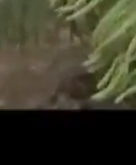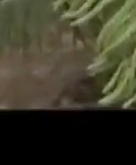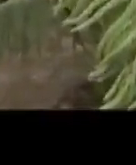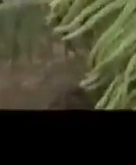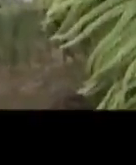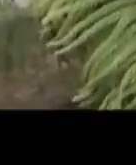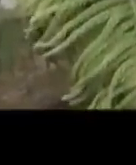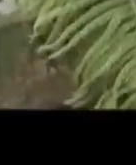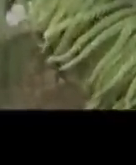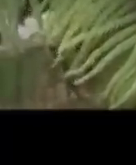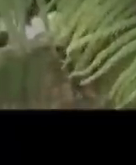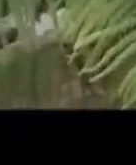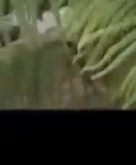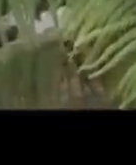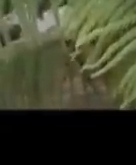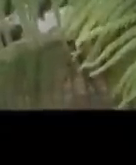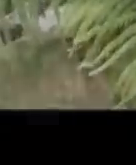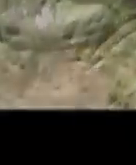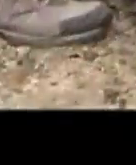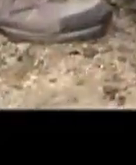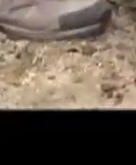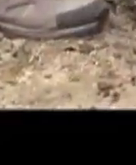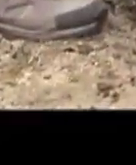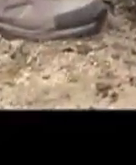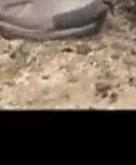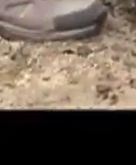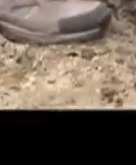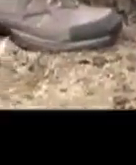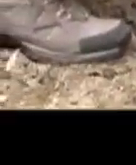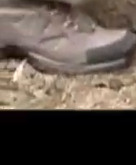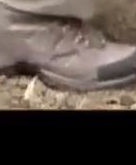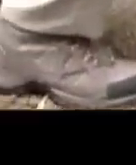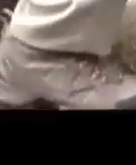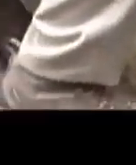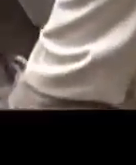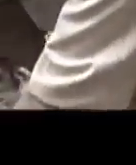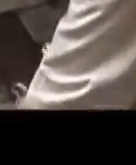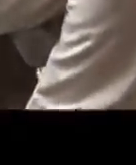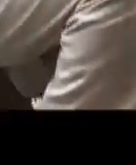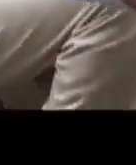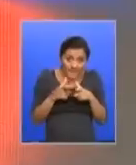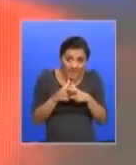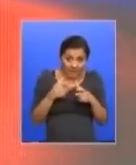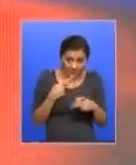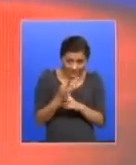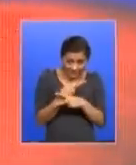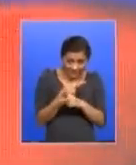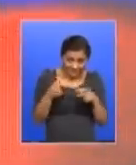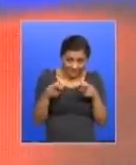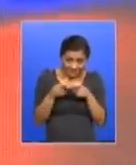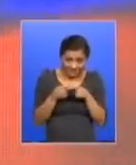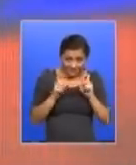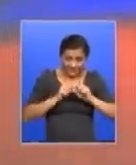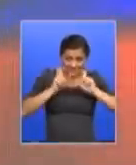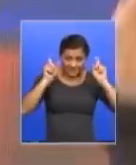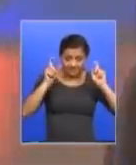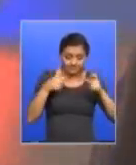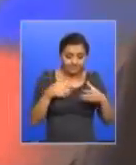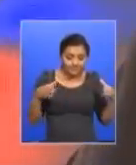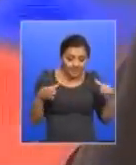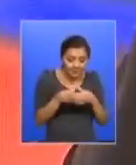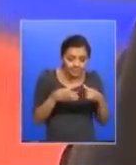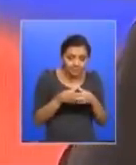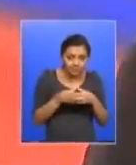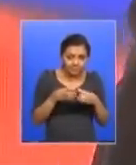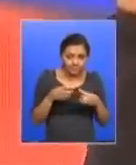había desechos hidrocarburíferos, ahora estamos sembrando árboles de la zona. Nos hicieron asociar en